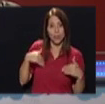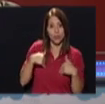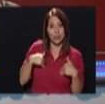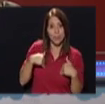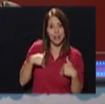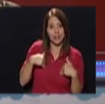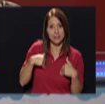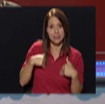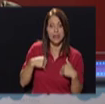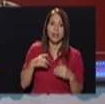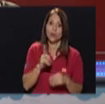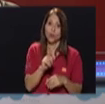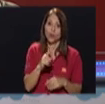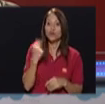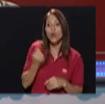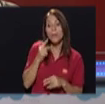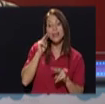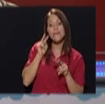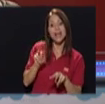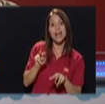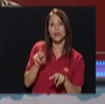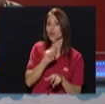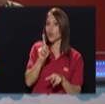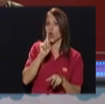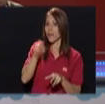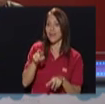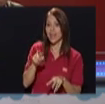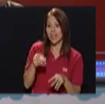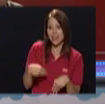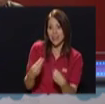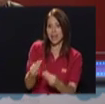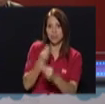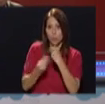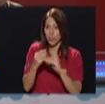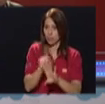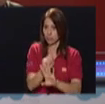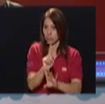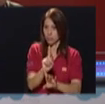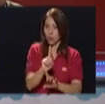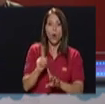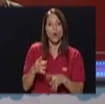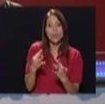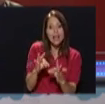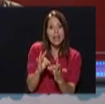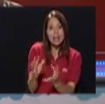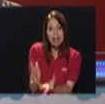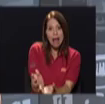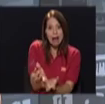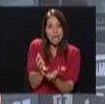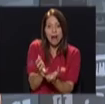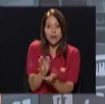Grace al inicio, verlos y hasta ahí, ¿verdad? No tratar de agarrarlo, ni alimentarlo, ni nada por el estilo.